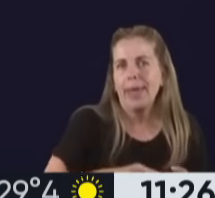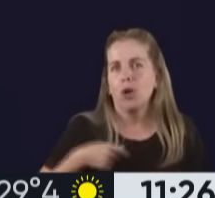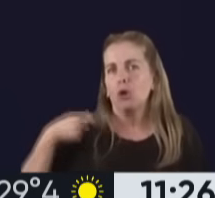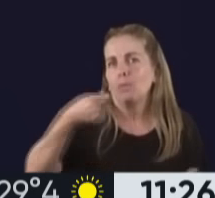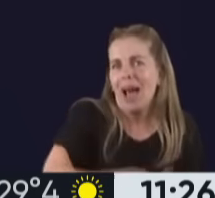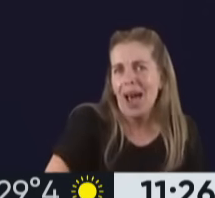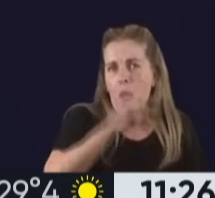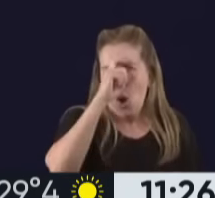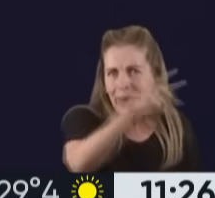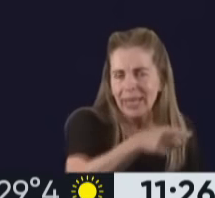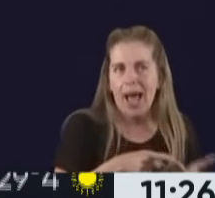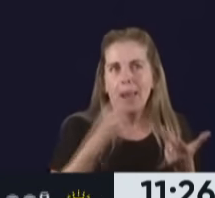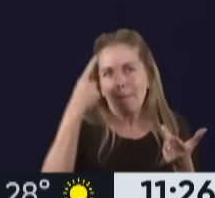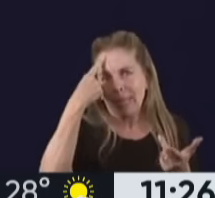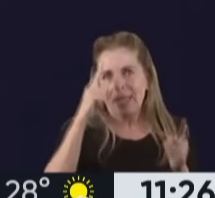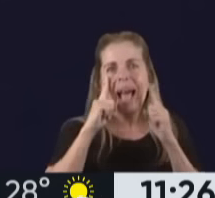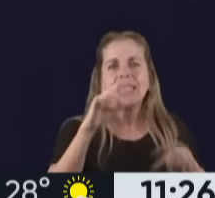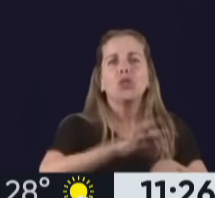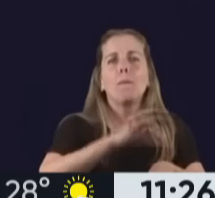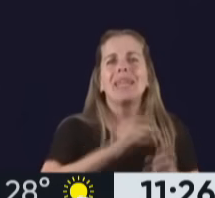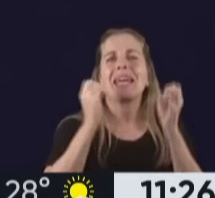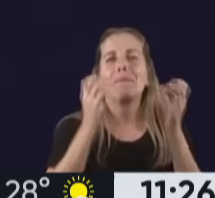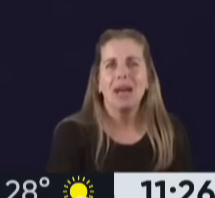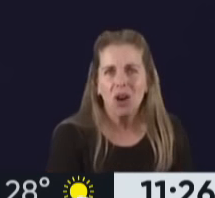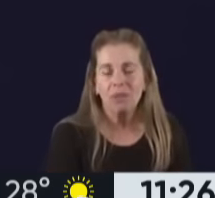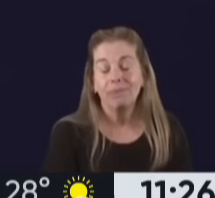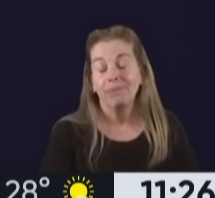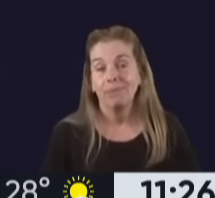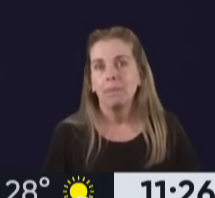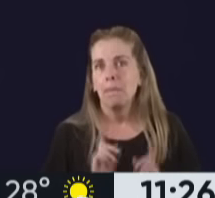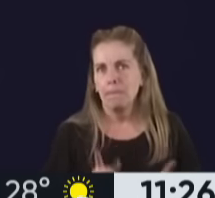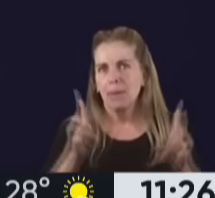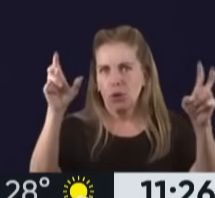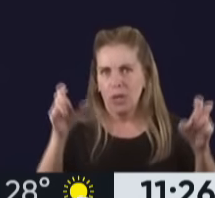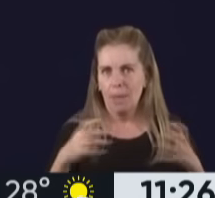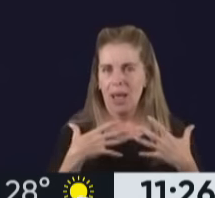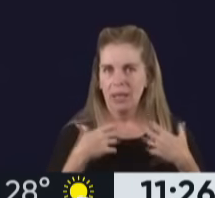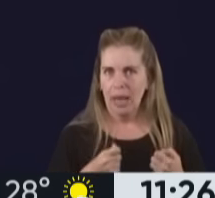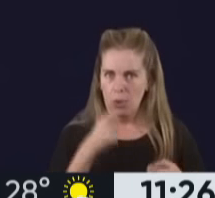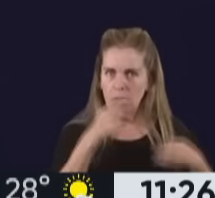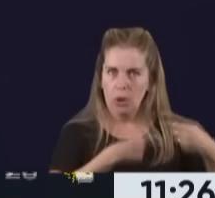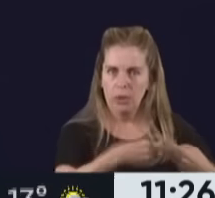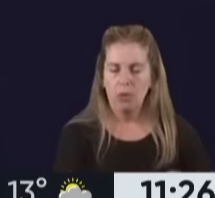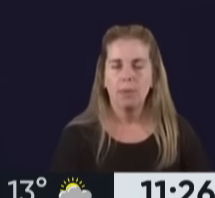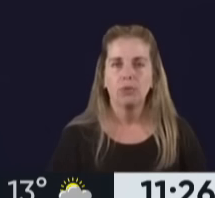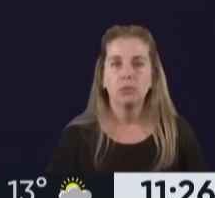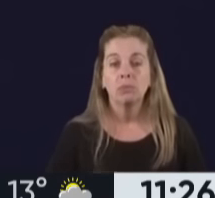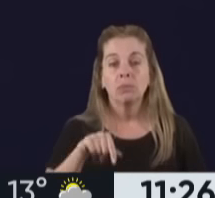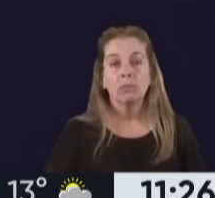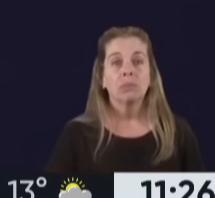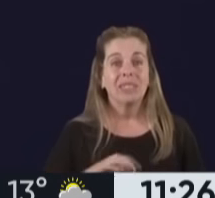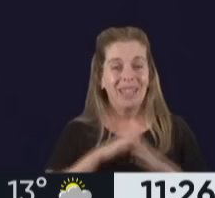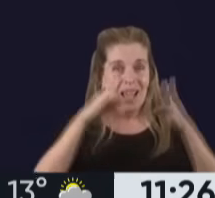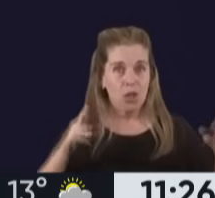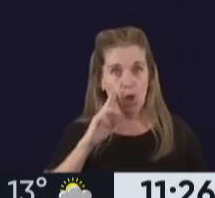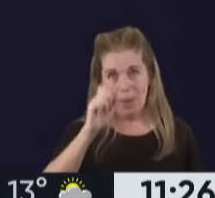mejor atención a los pacientes. Siguiendo con la órbita de salud, contarles que este año la Argentina